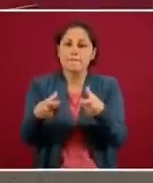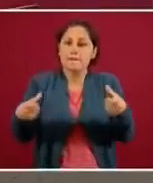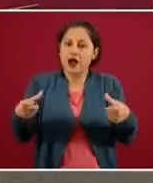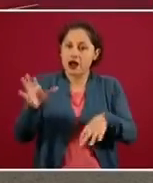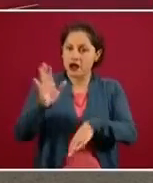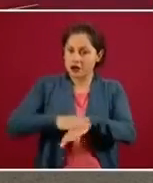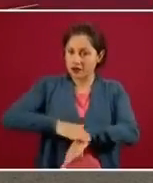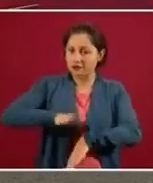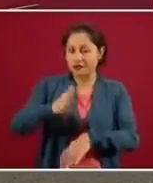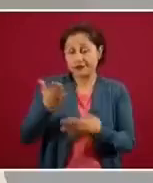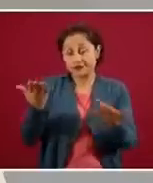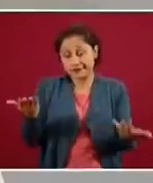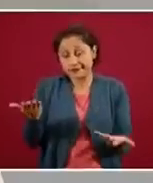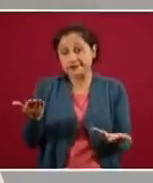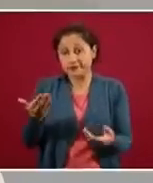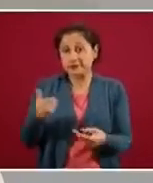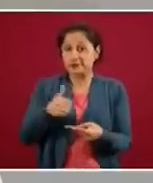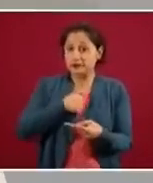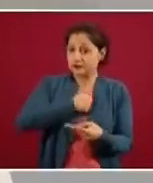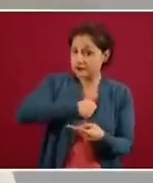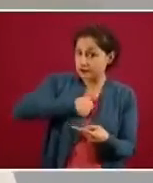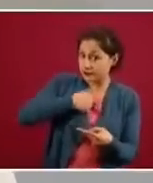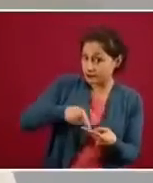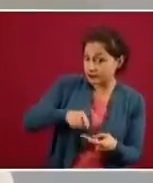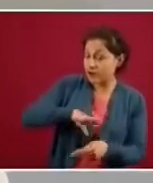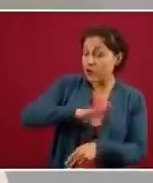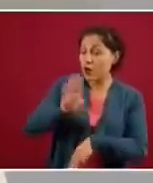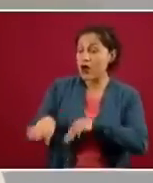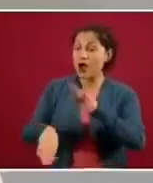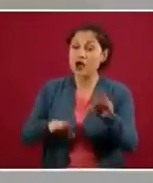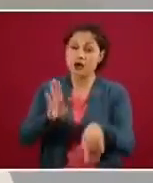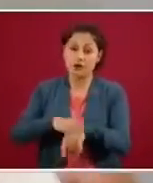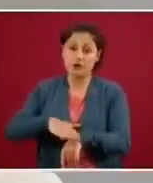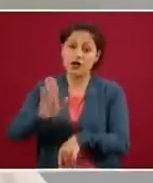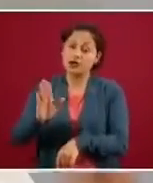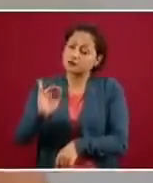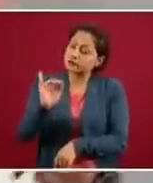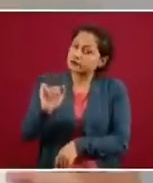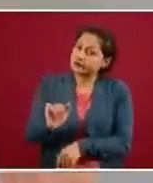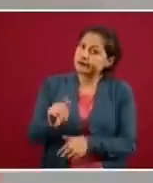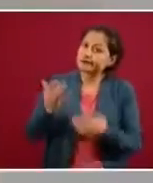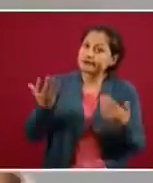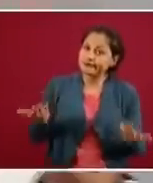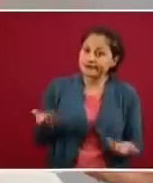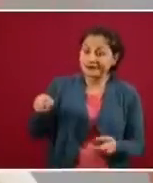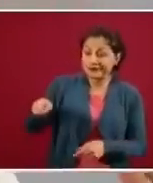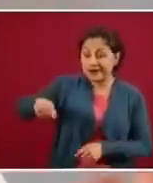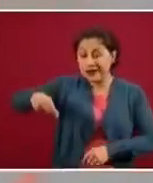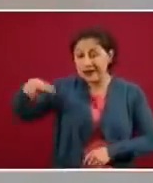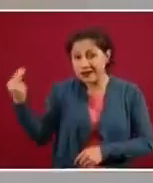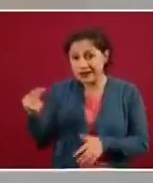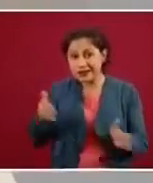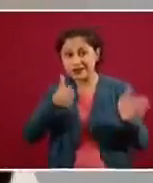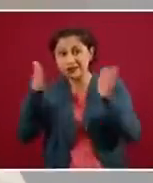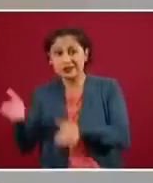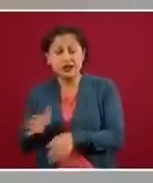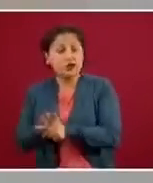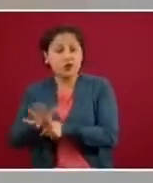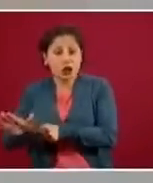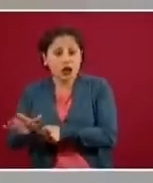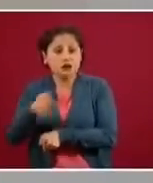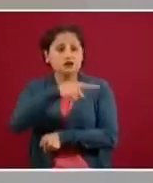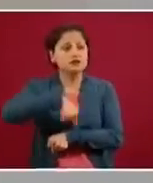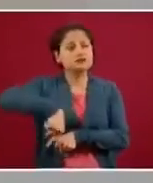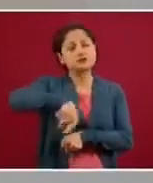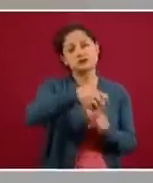muy tristemente muertes y lo que se requiere es la respuesta organizada, solidaria de